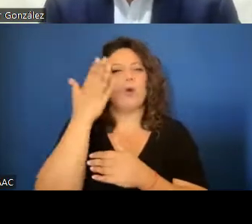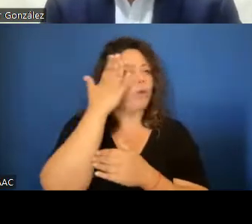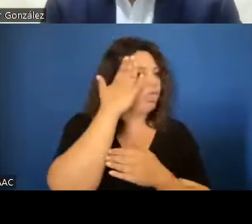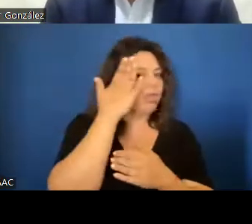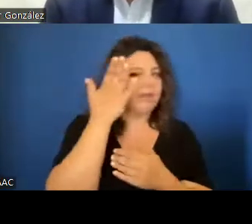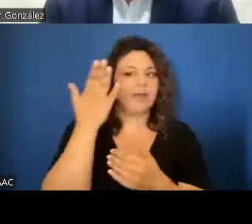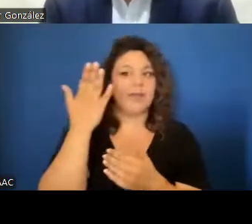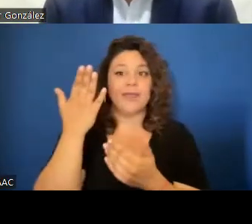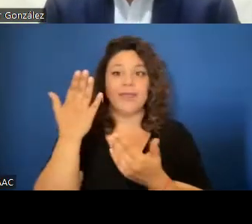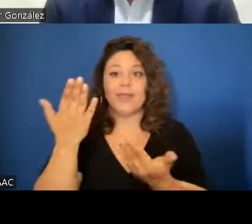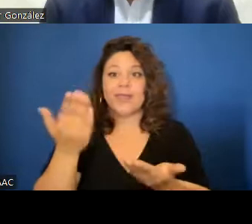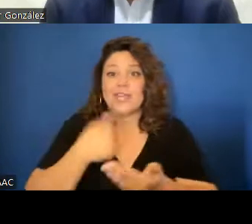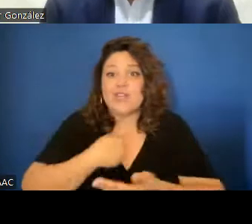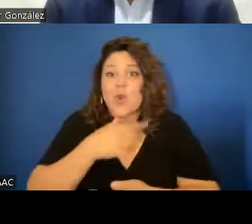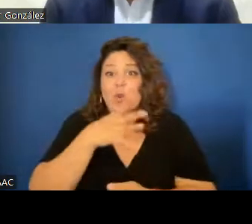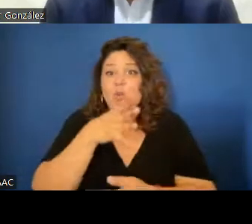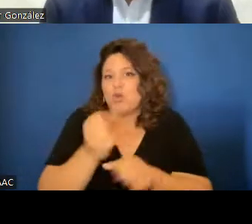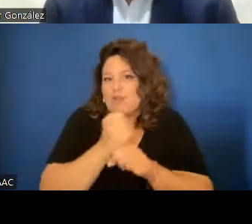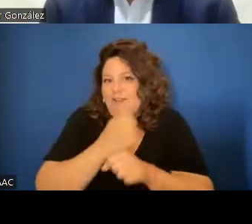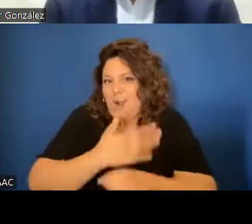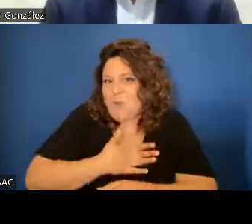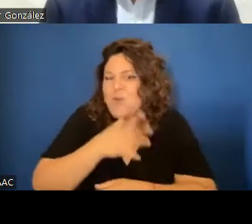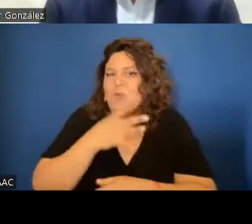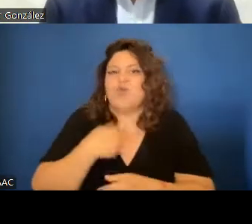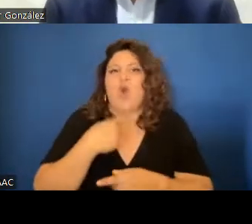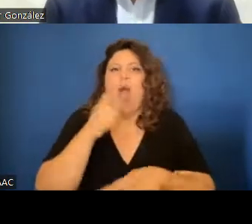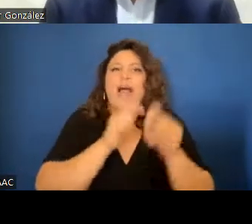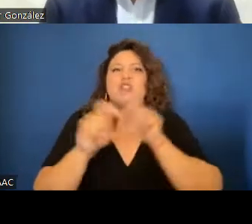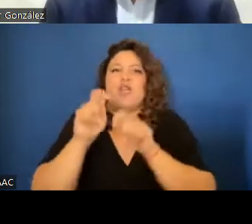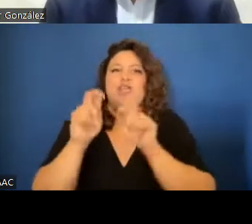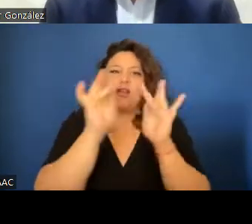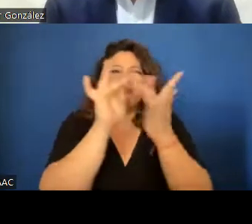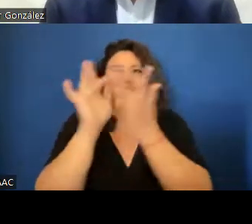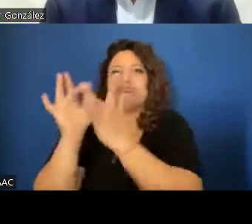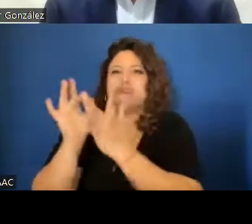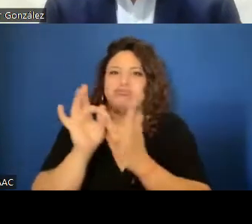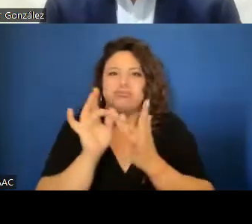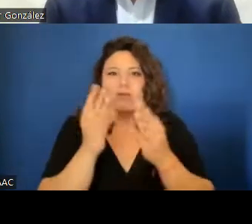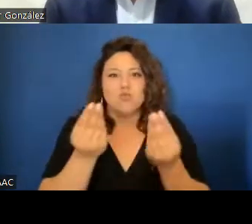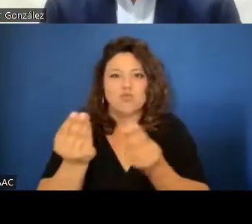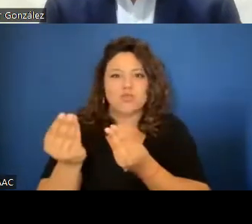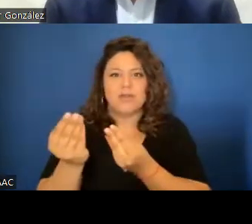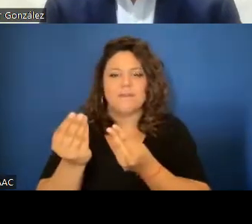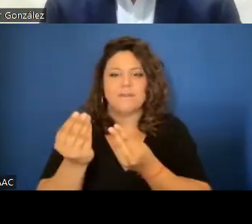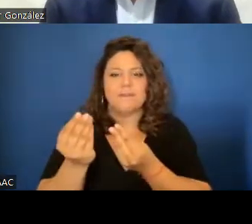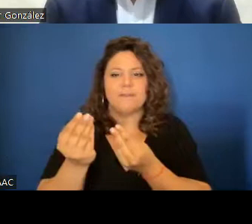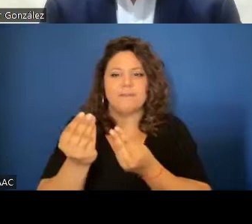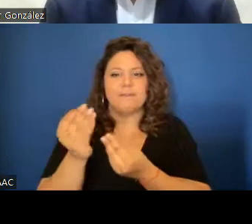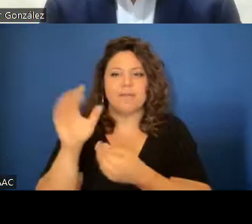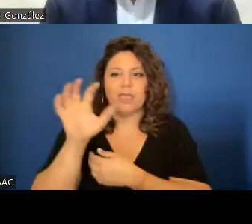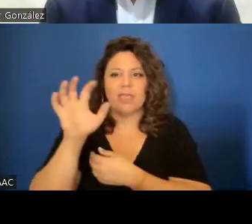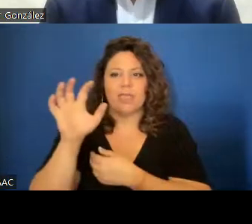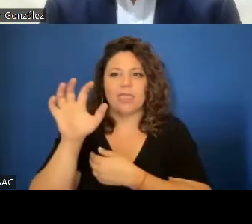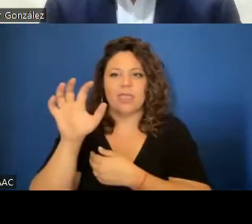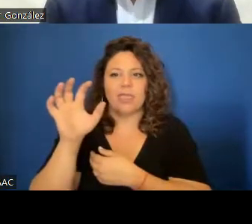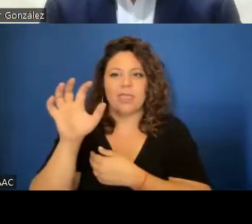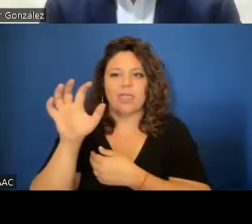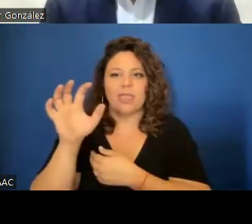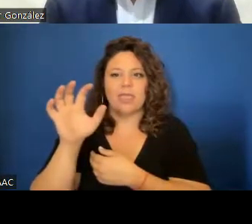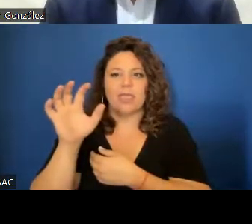susceptibles de sufrir discriminación, como son los casos de que una persona tenga una enfermedad o condición de salud,